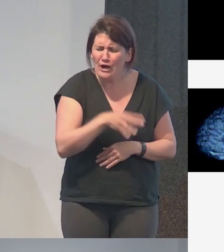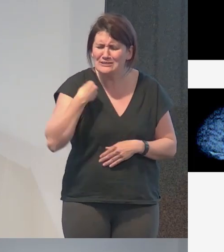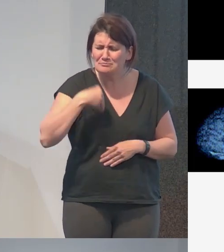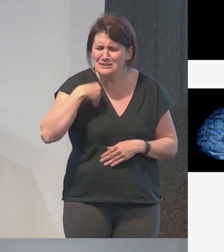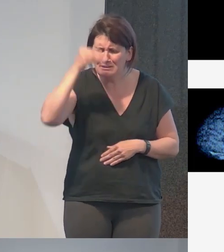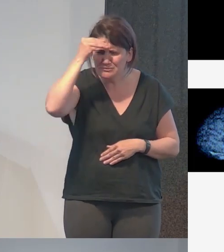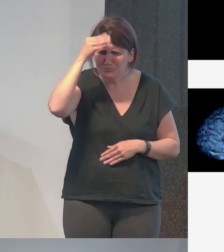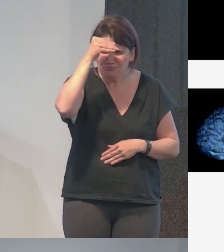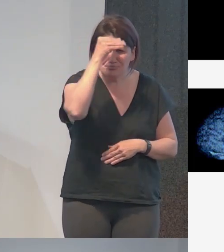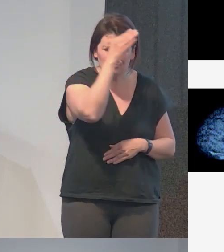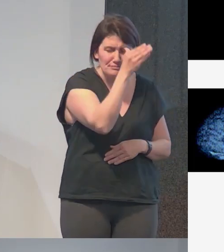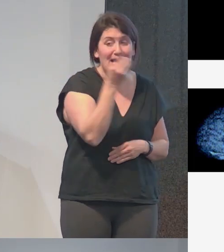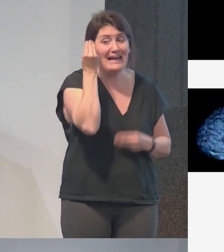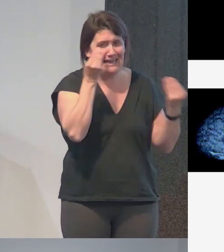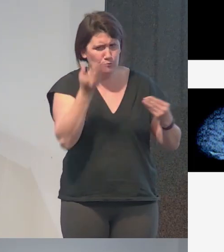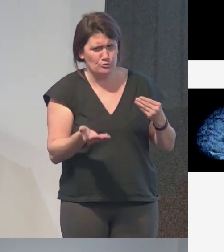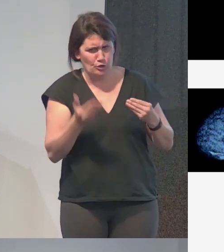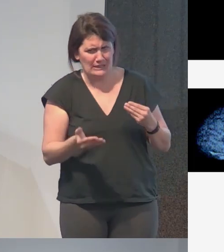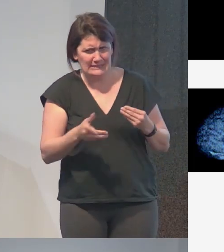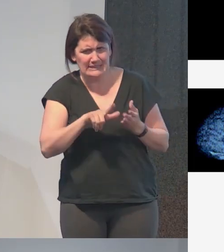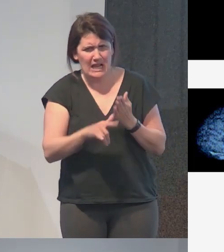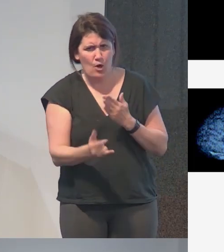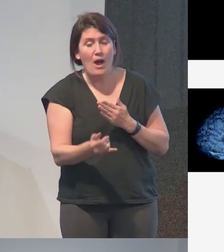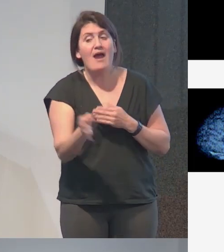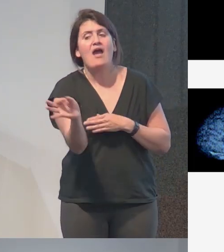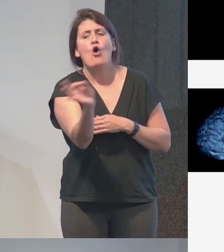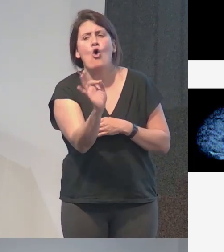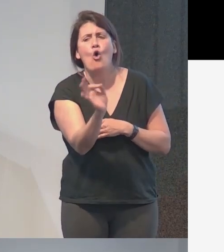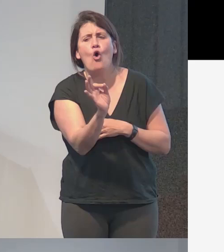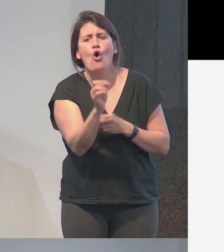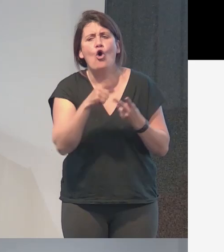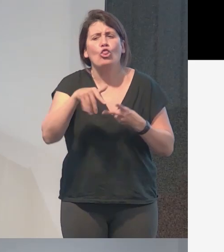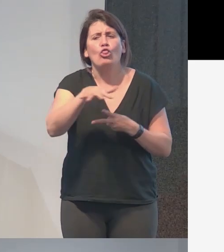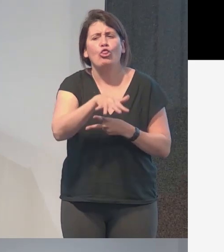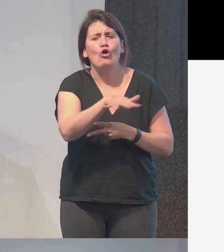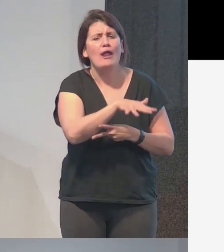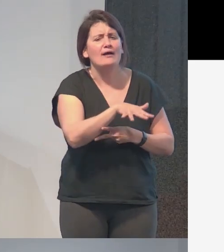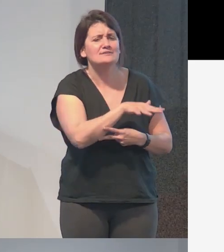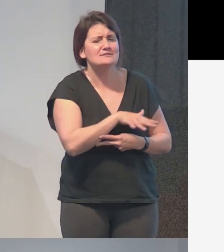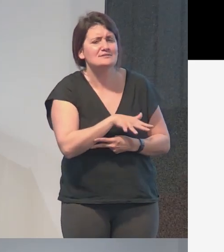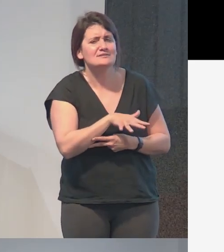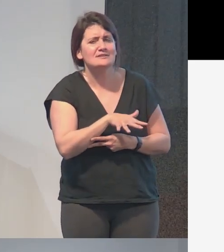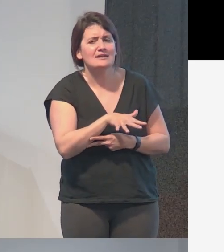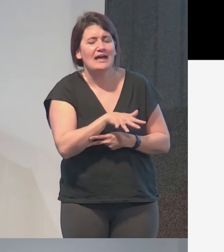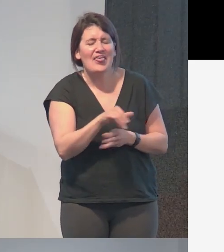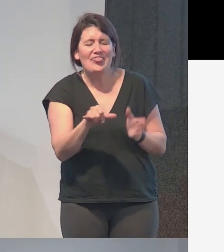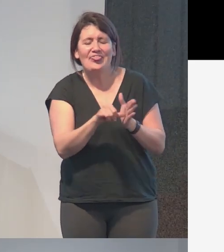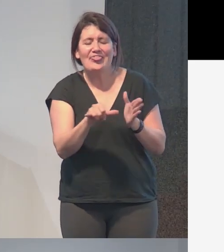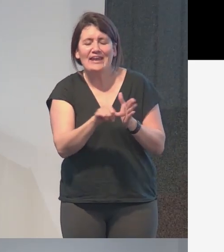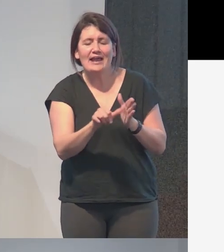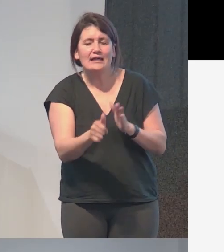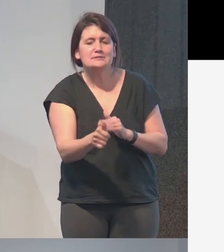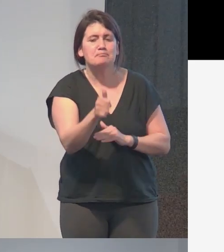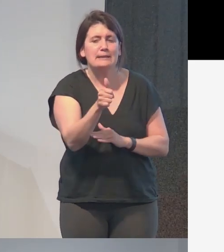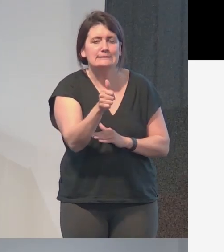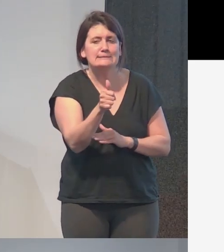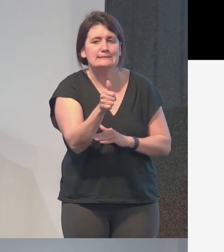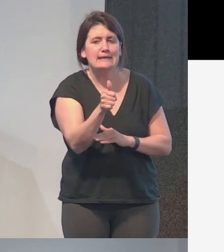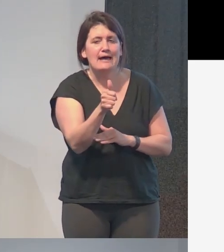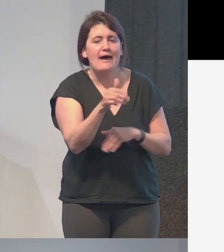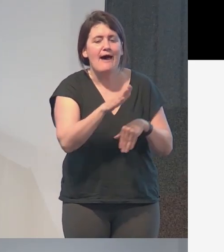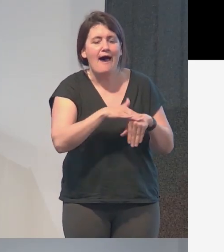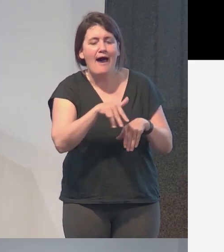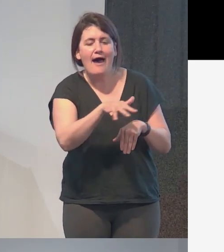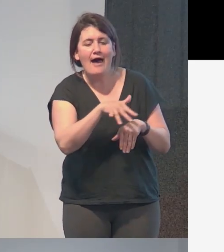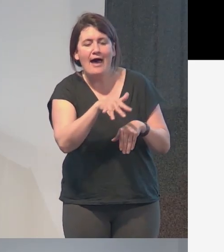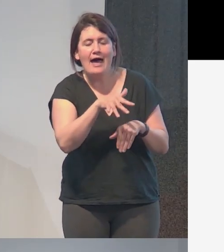que creemos que son importantes para el lenguaje o serán en zonas más cercanas a las